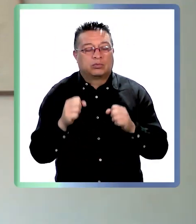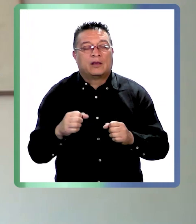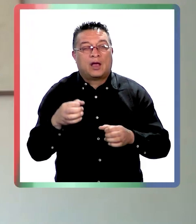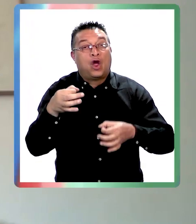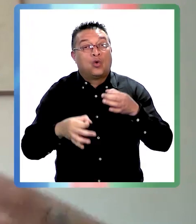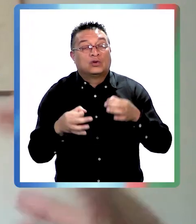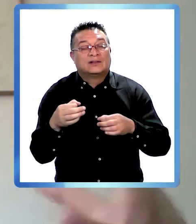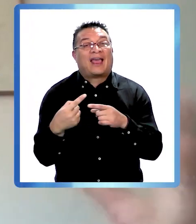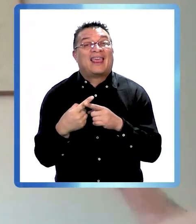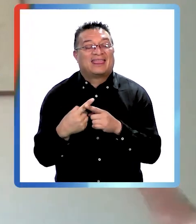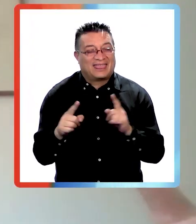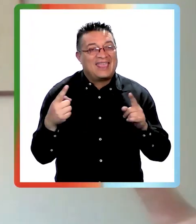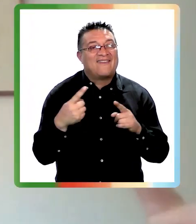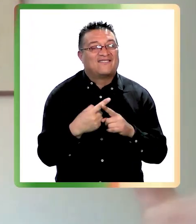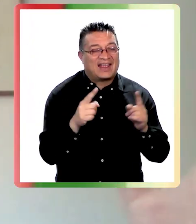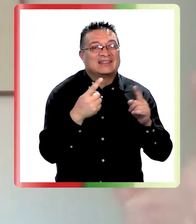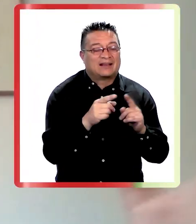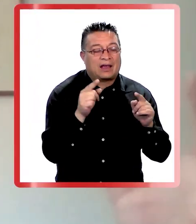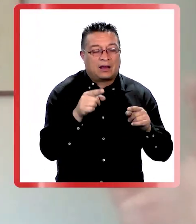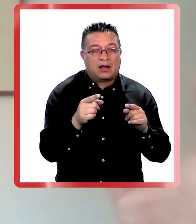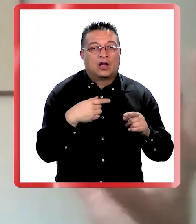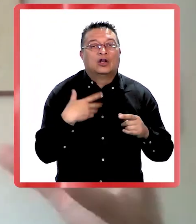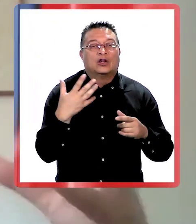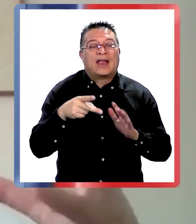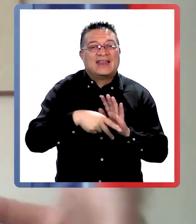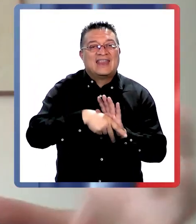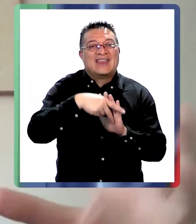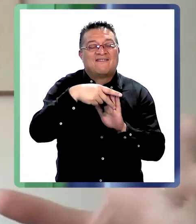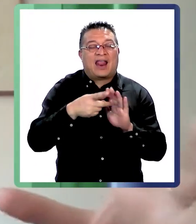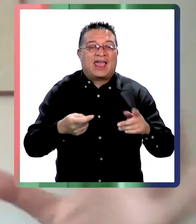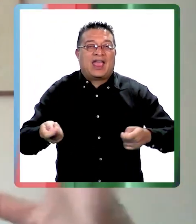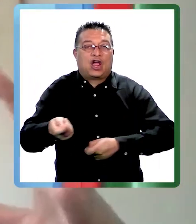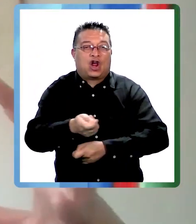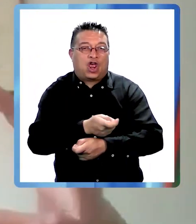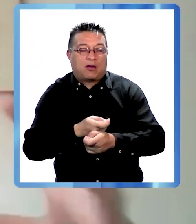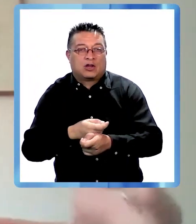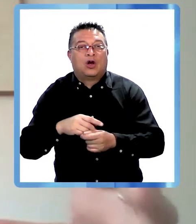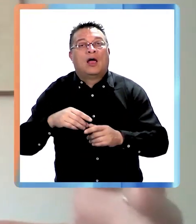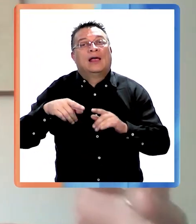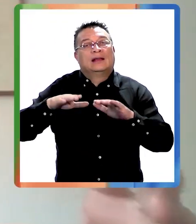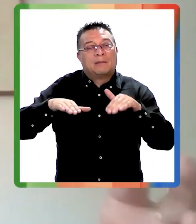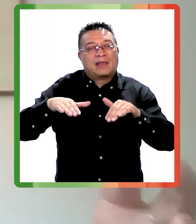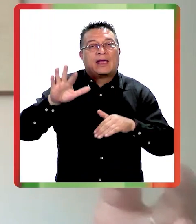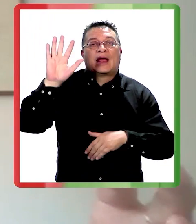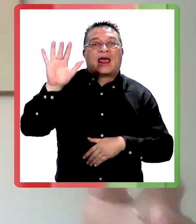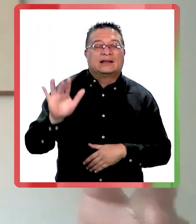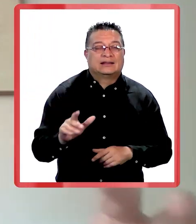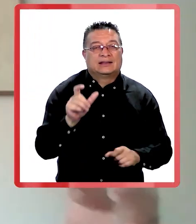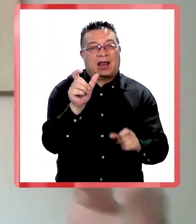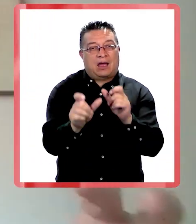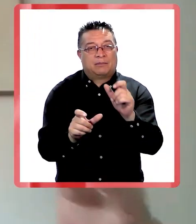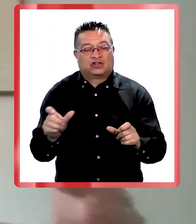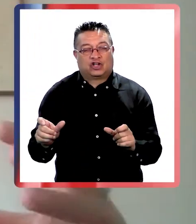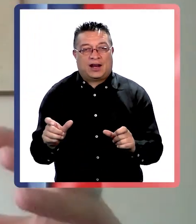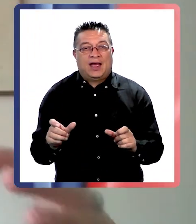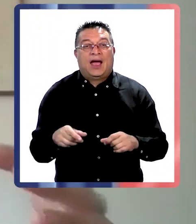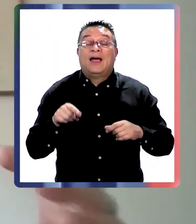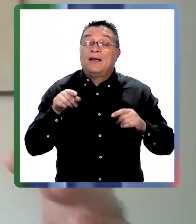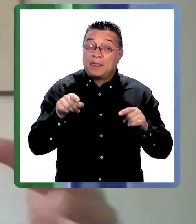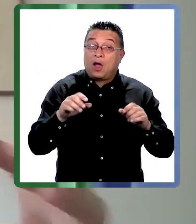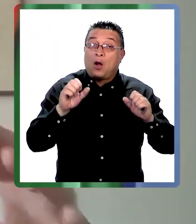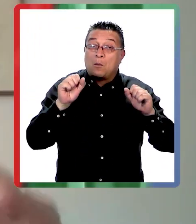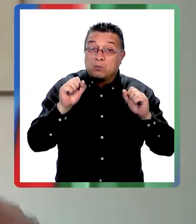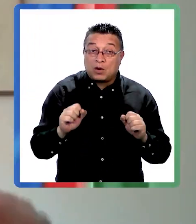acceso a la justicia diferenciado por nuestro nivel socioeconómico y por ciertas características de las personas. Por lo tanto,